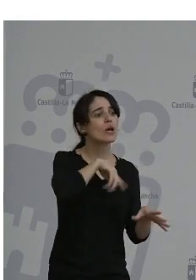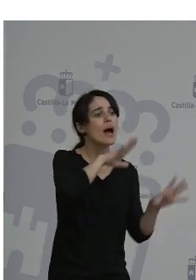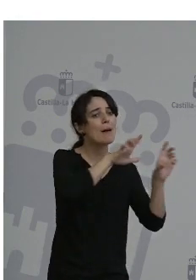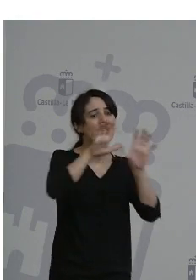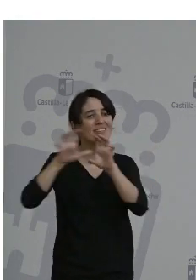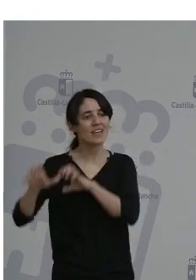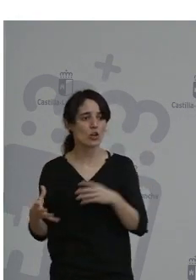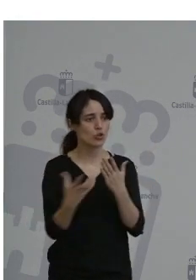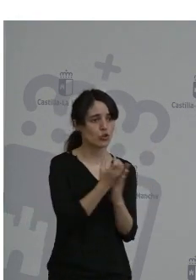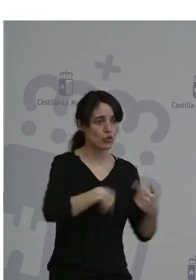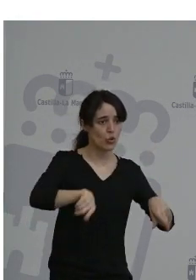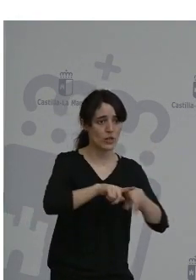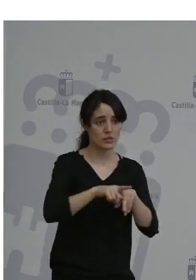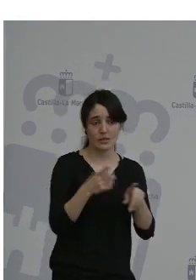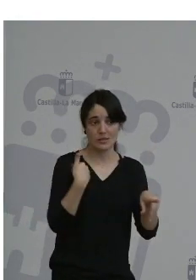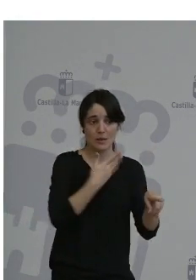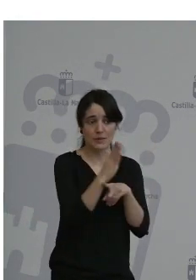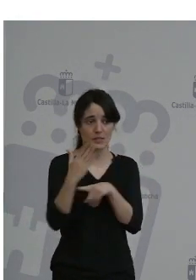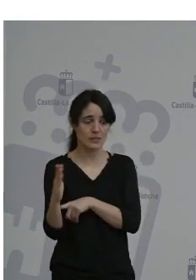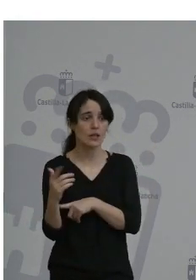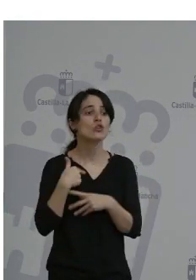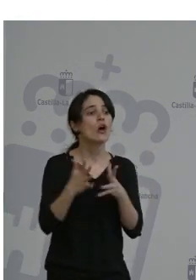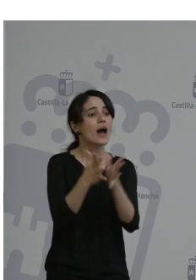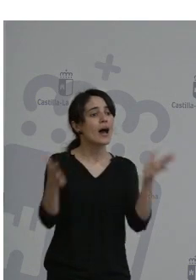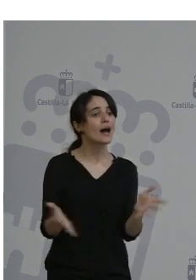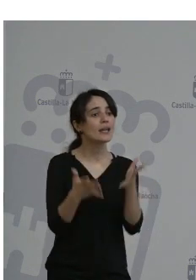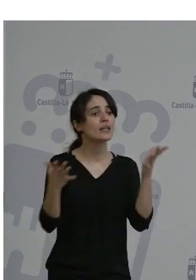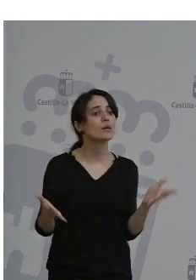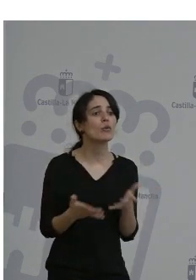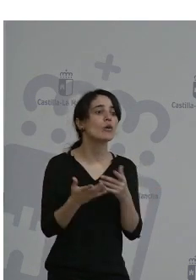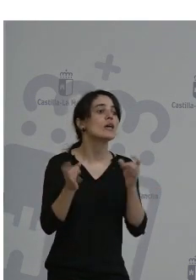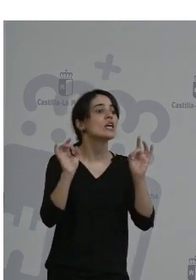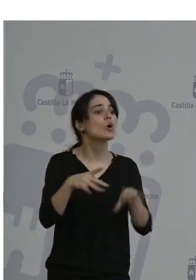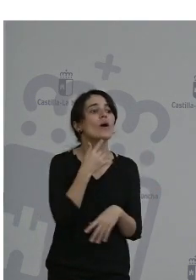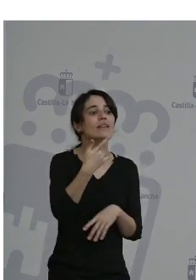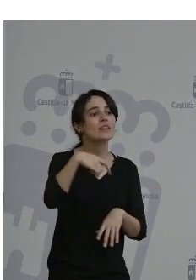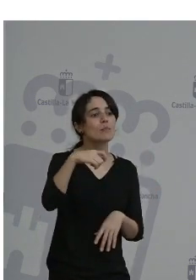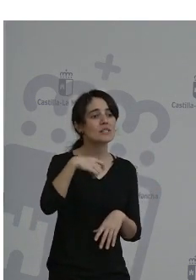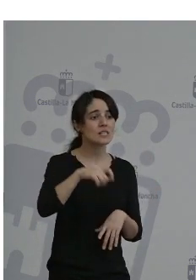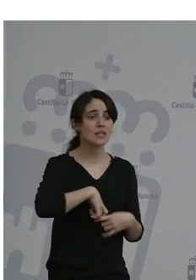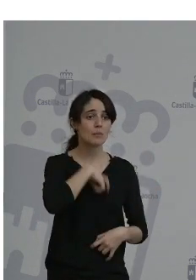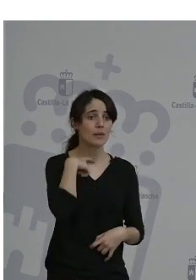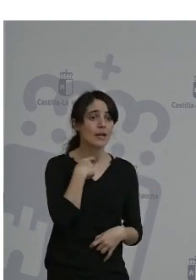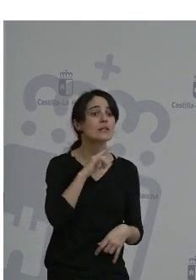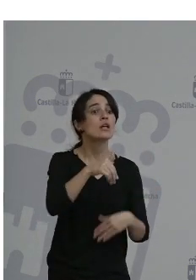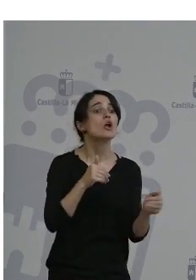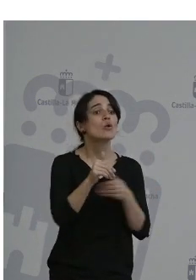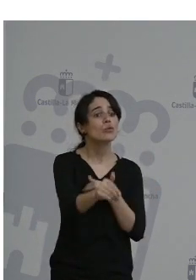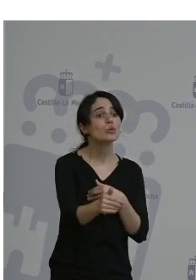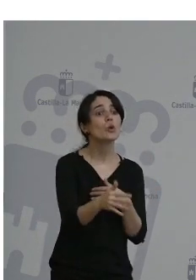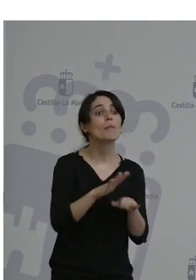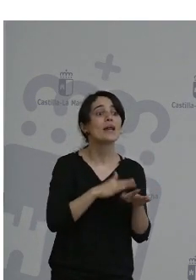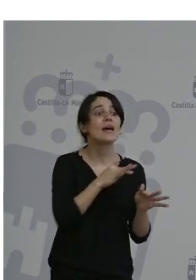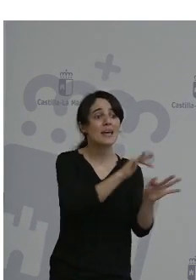como decía el presidente Luis Perales a que para el próximo premio haya más concurrencia